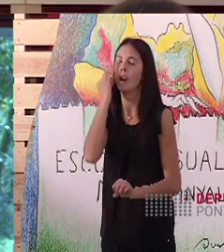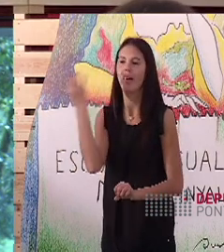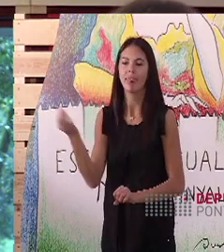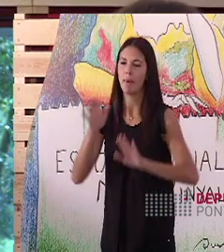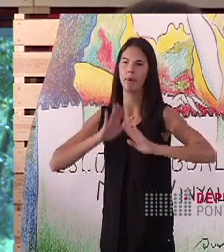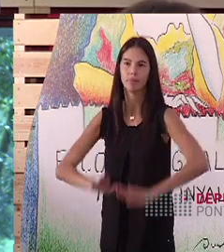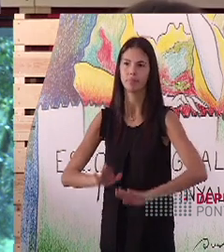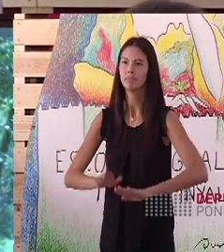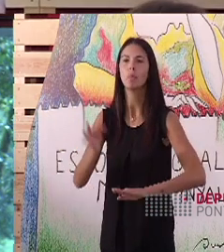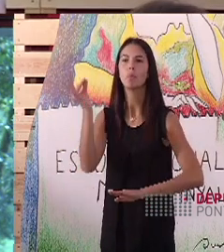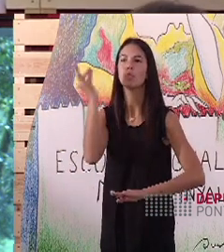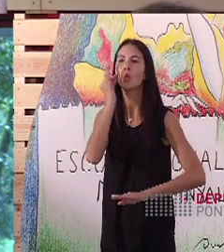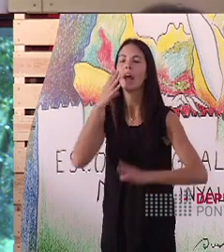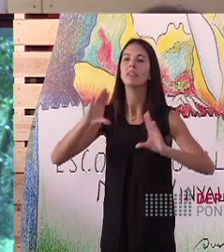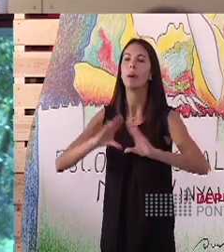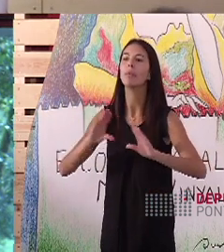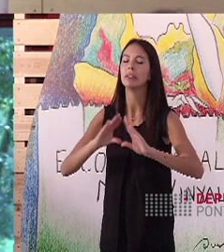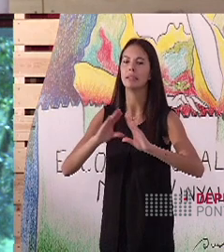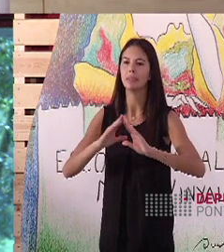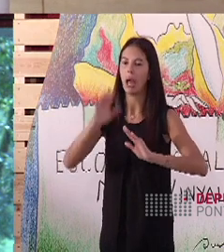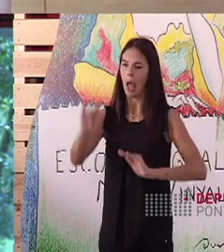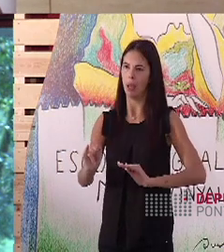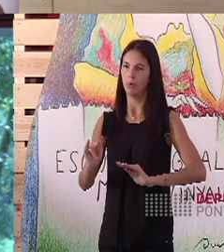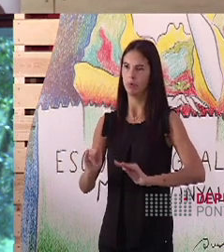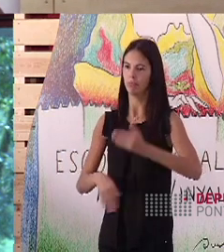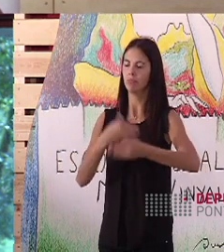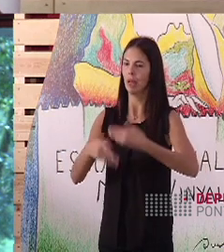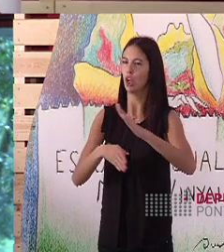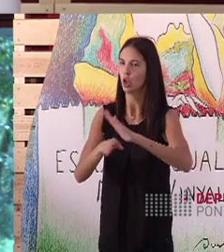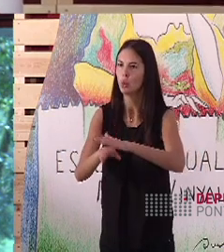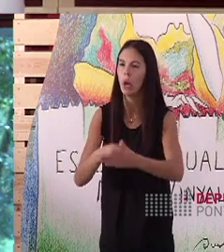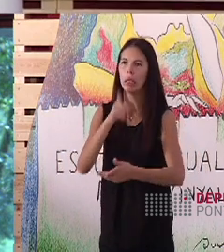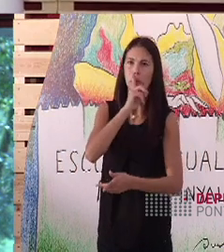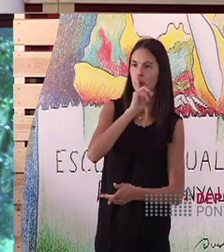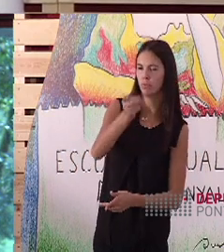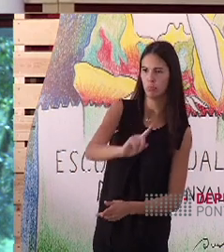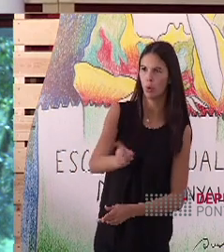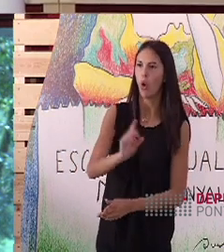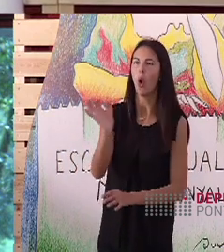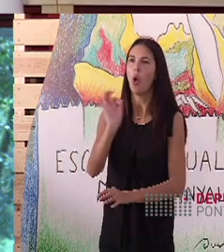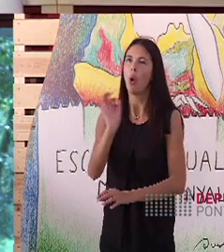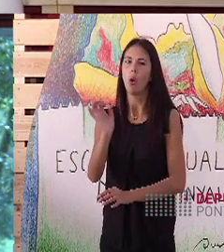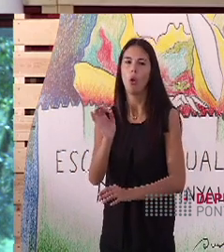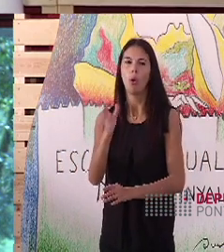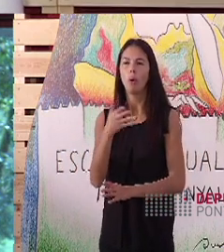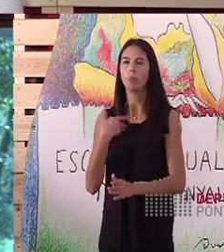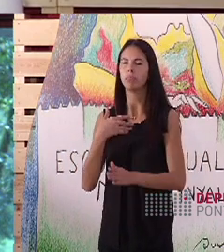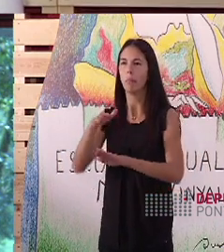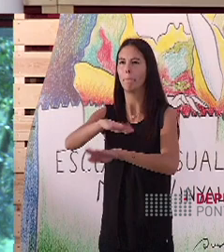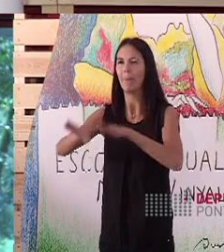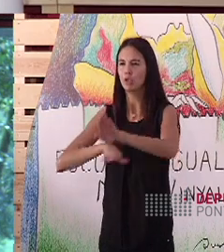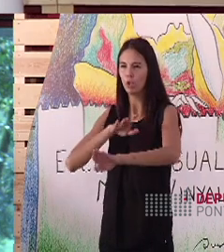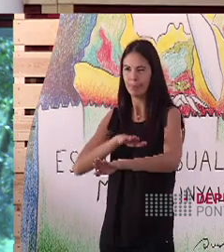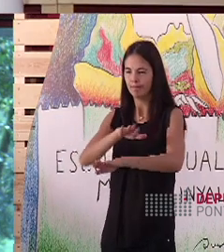estar e que as mulleres feministas estamos aquí e non imos a calar nin a deixar que demos os pasos atrás